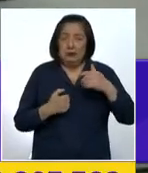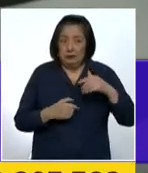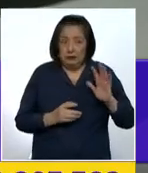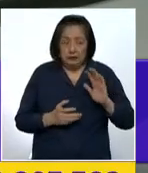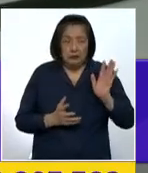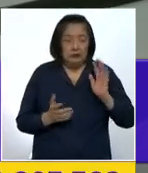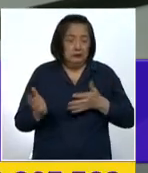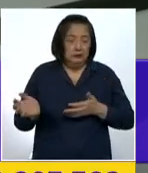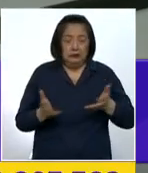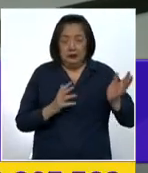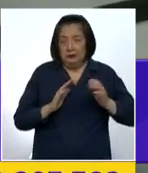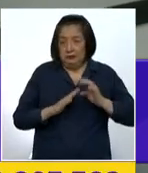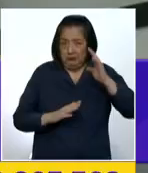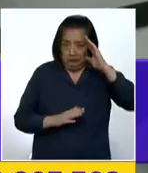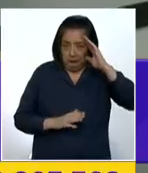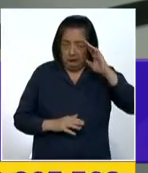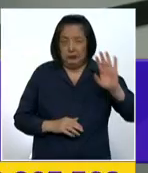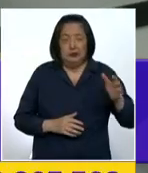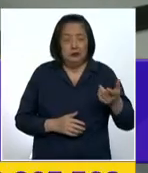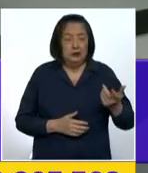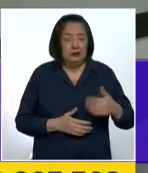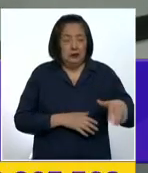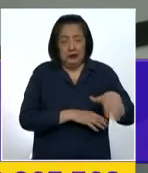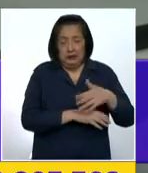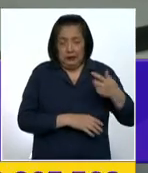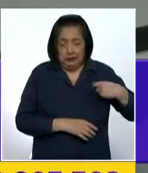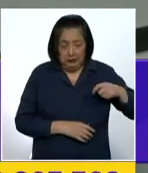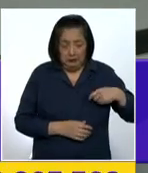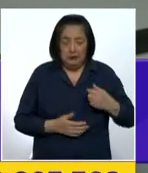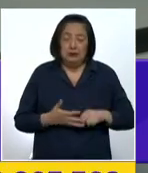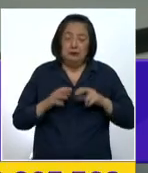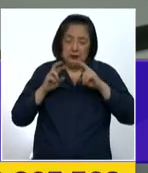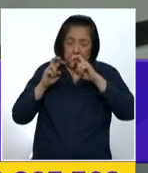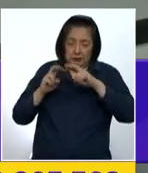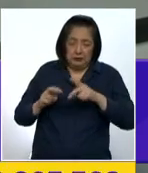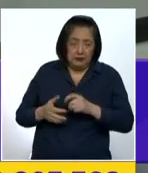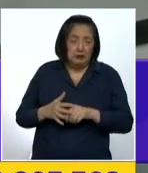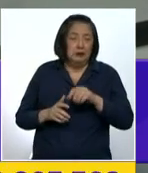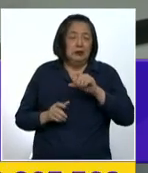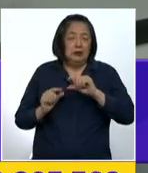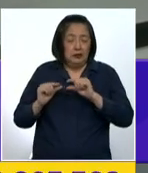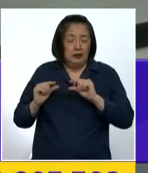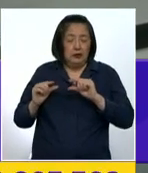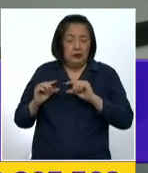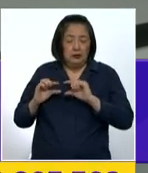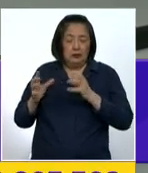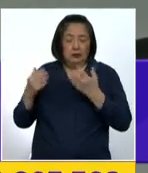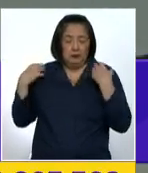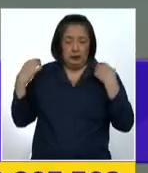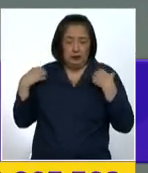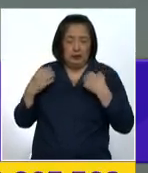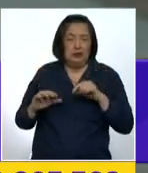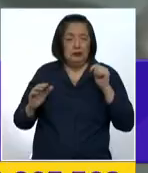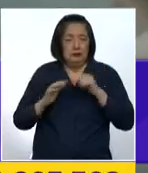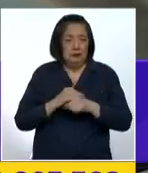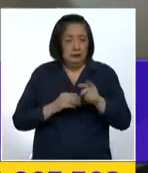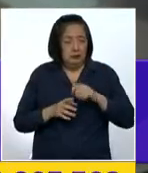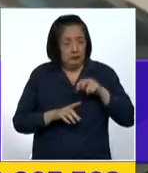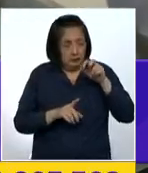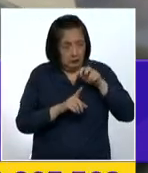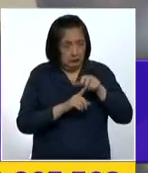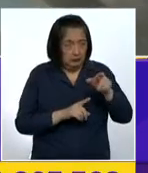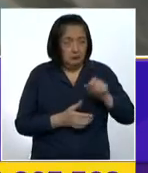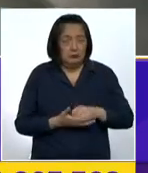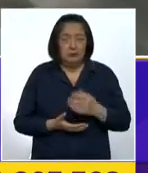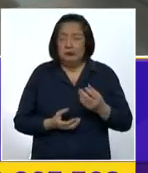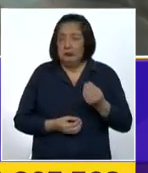a la de Pincri, España, a ser investigado por la División de Homicidios, donde habíamos estado por la mañana. Pues lo han encontrado aún en flagrancia. Recordemos